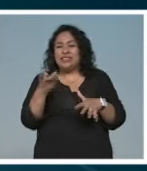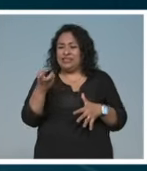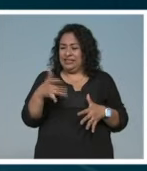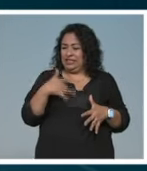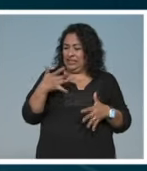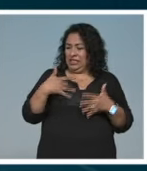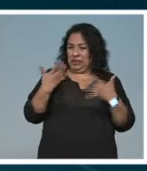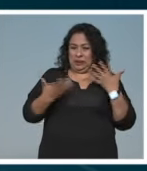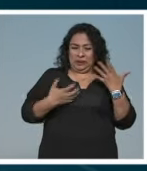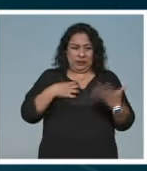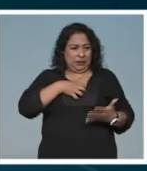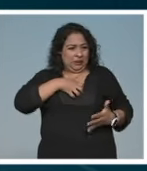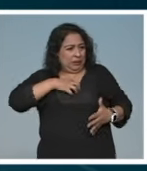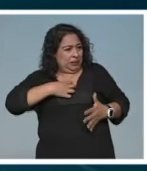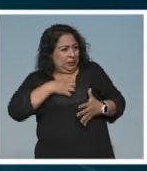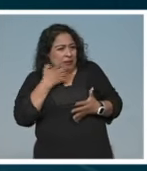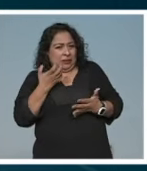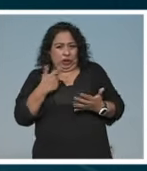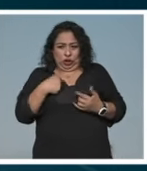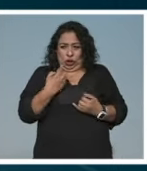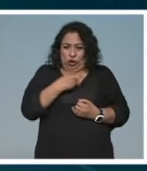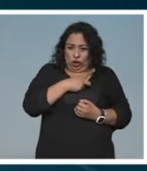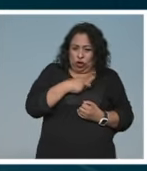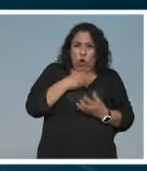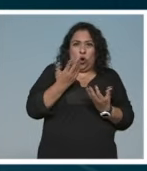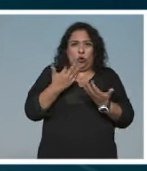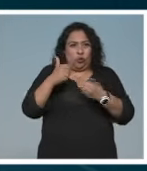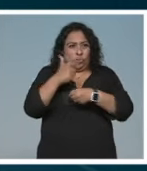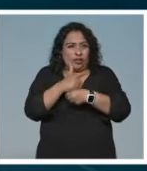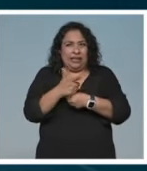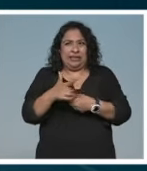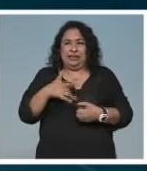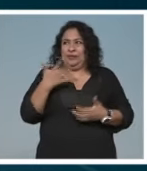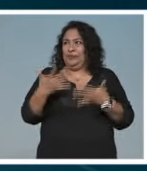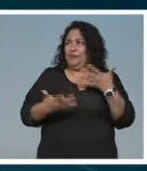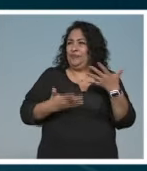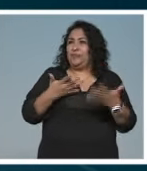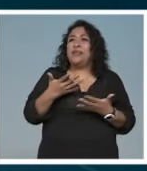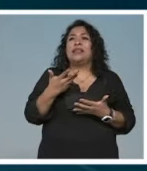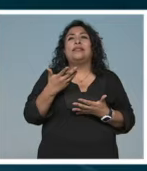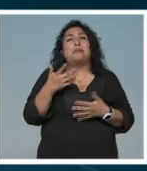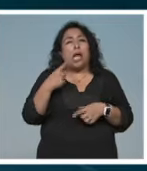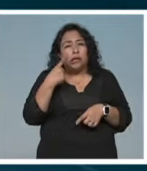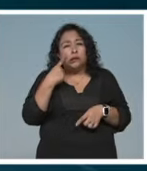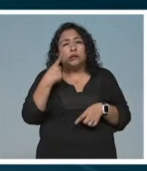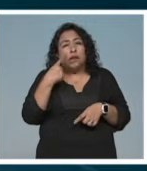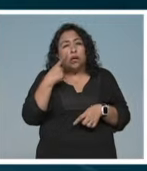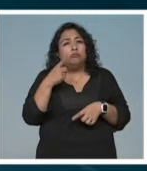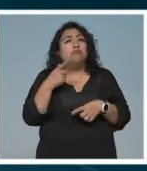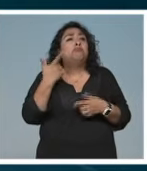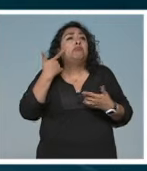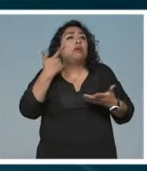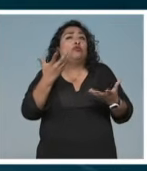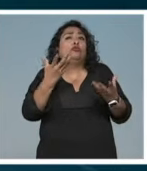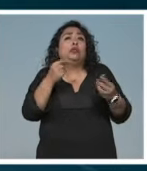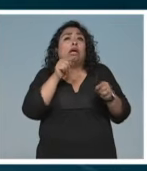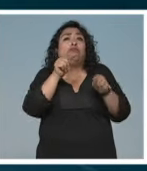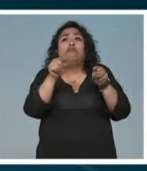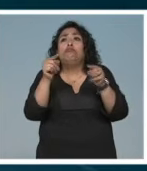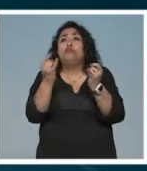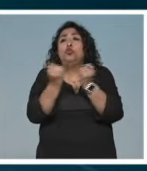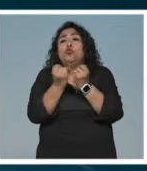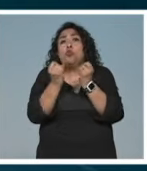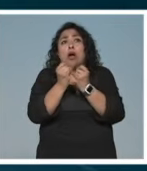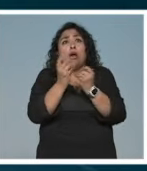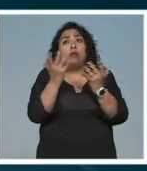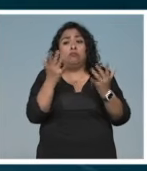mucha ansiedad a nivel individual y a nivel social, ¿no? Y cada vez es más común ver que